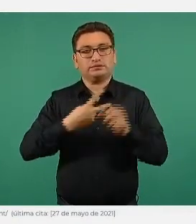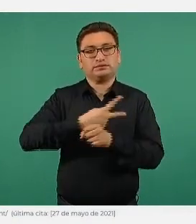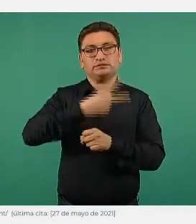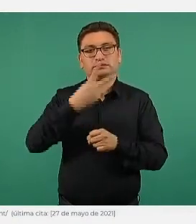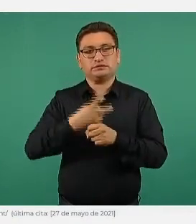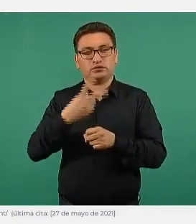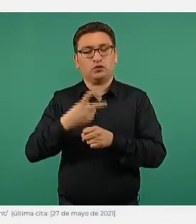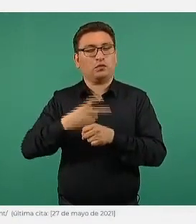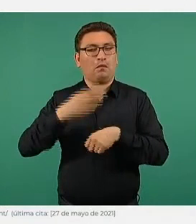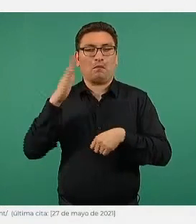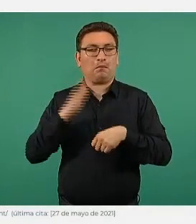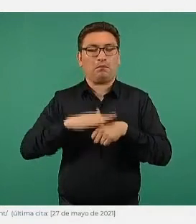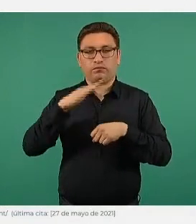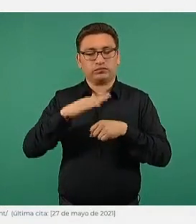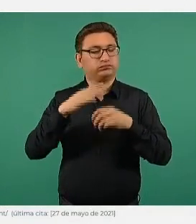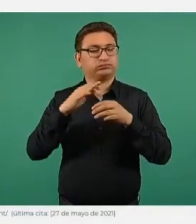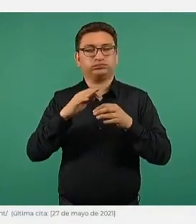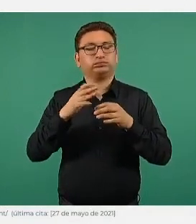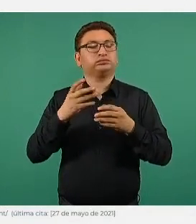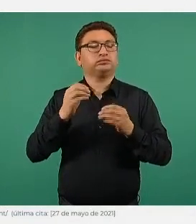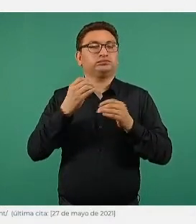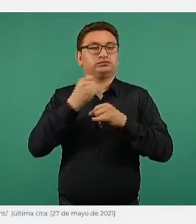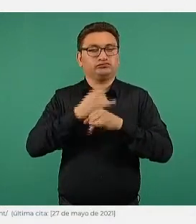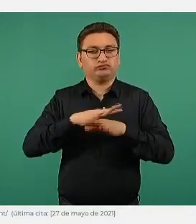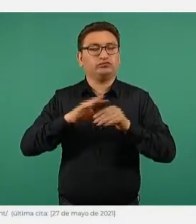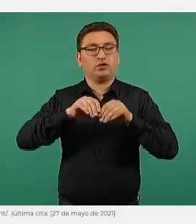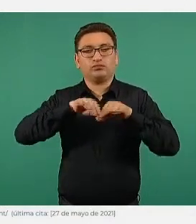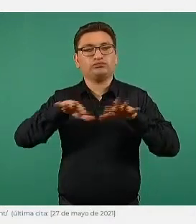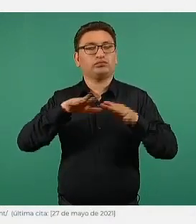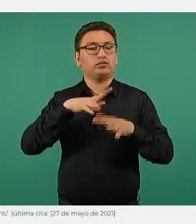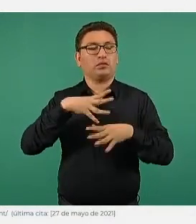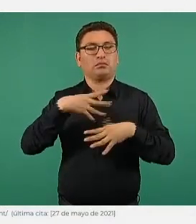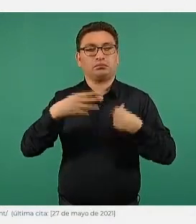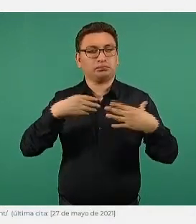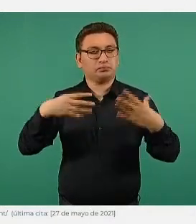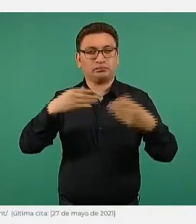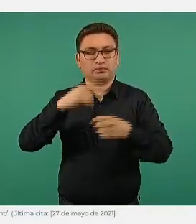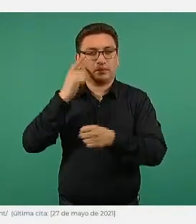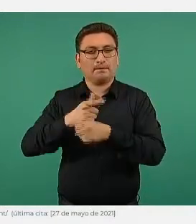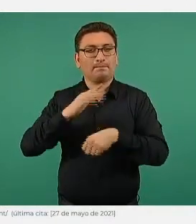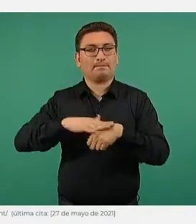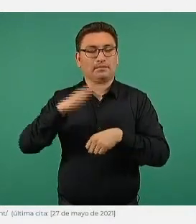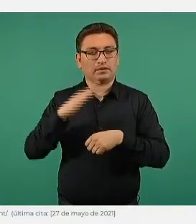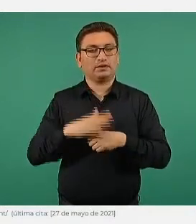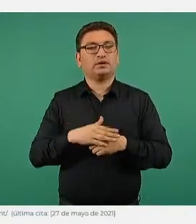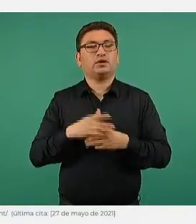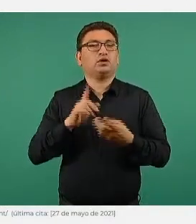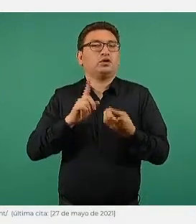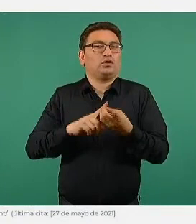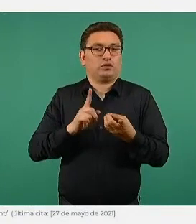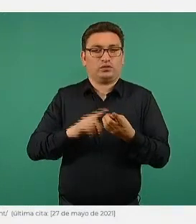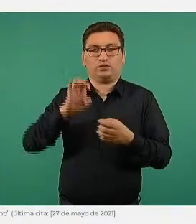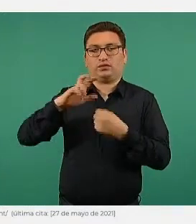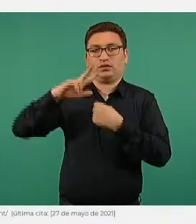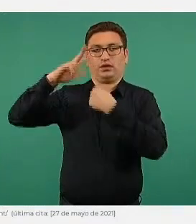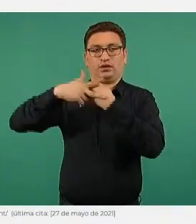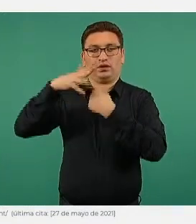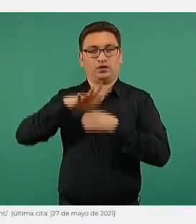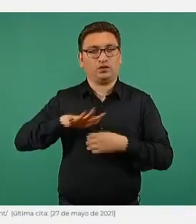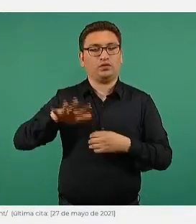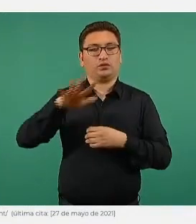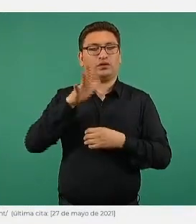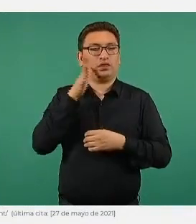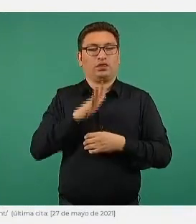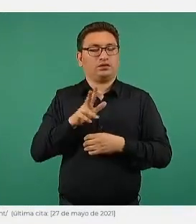donde se han presentado desde el inicio de la pandemia los casos de COVID-19 ha sido Europa, también casi con